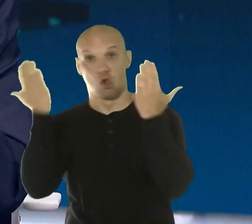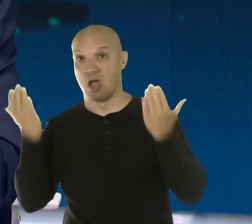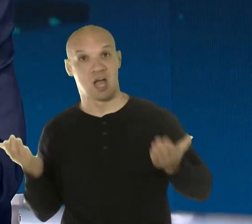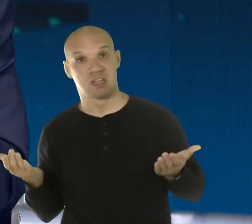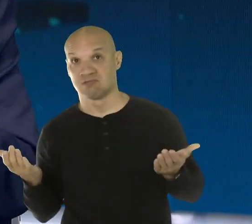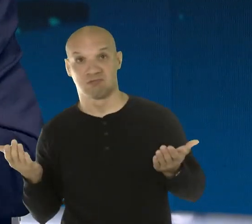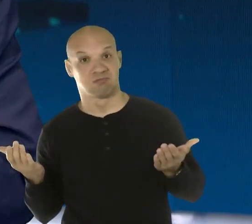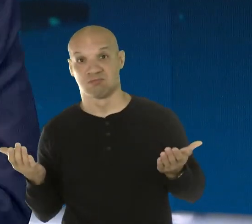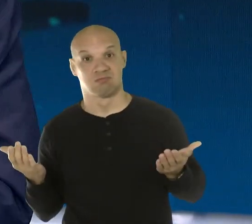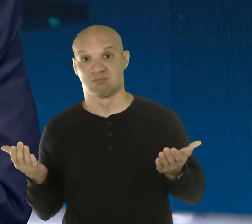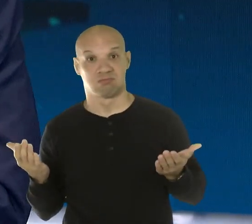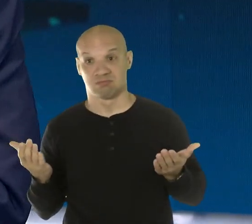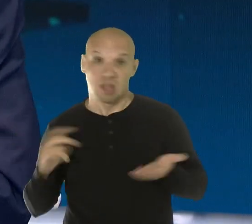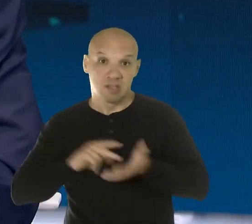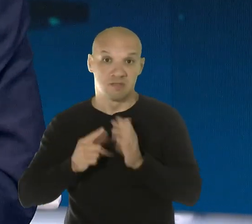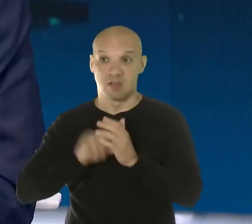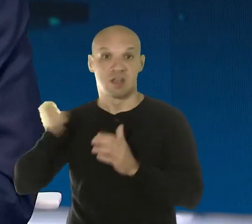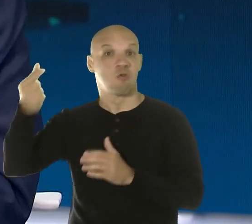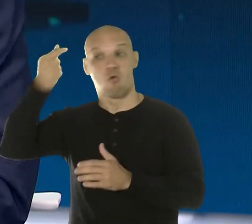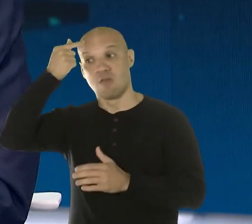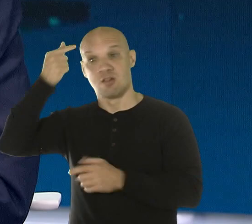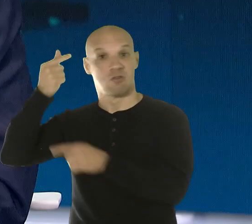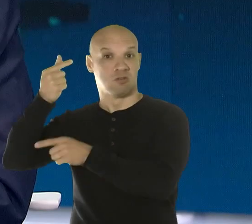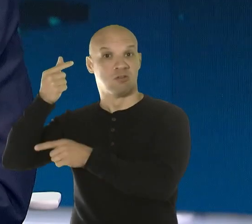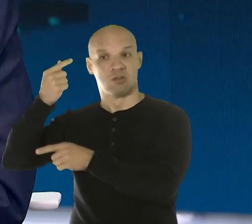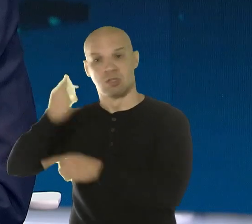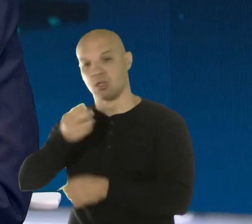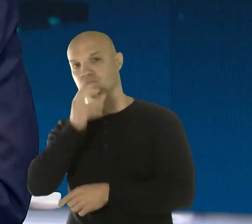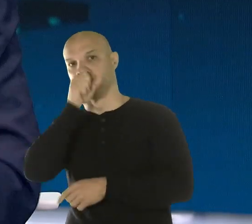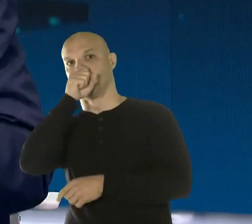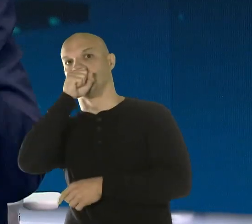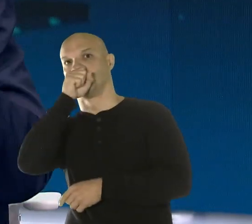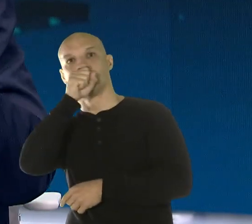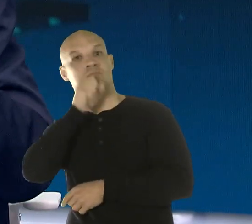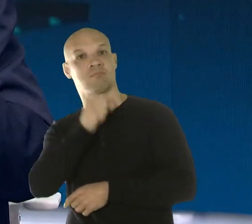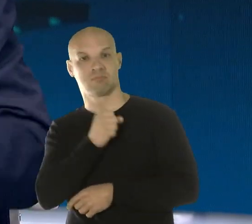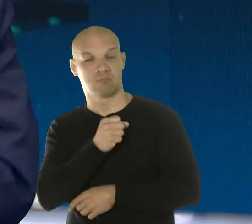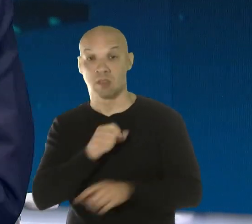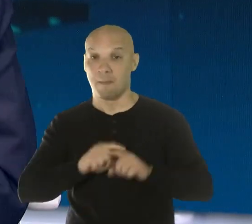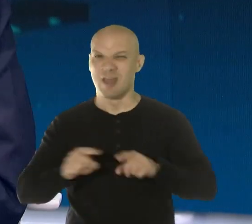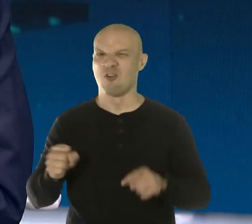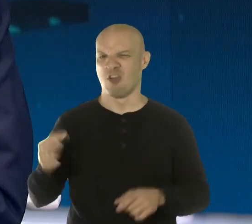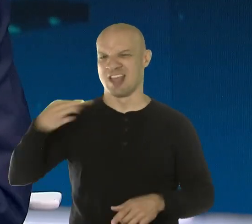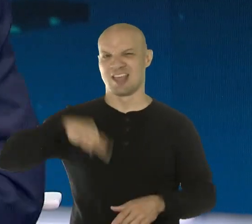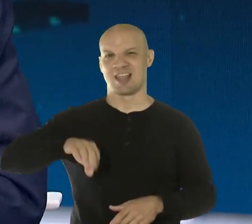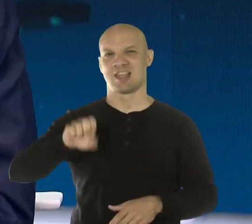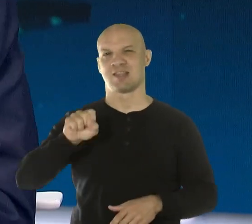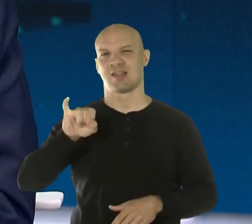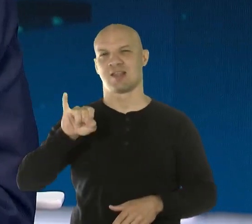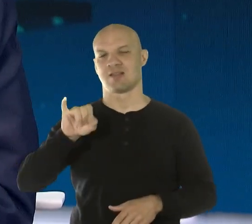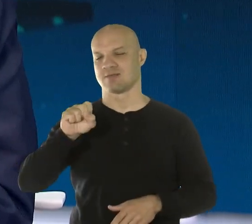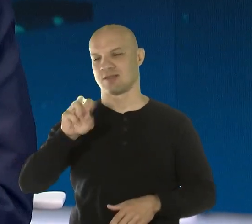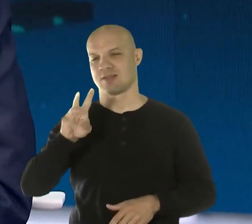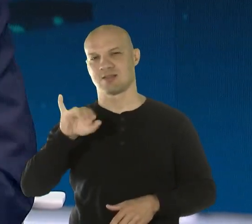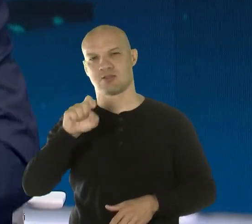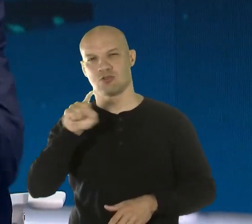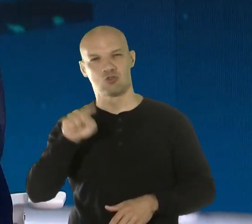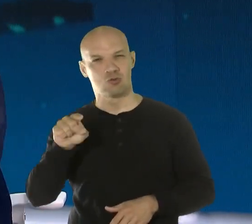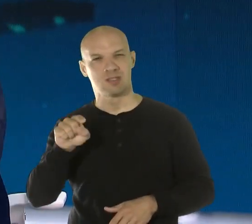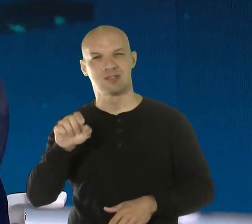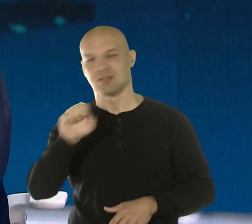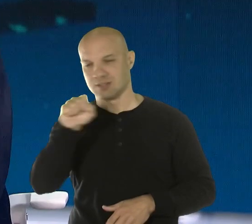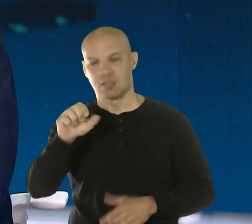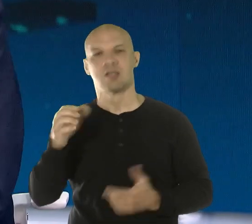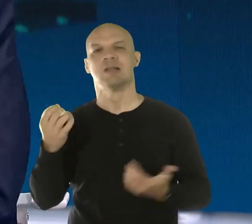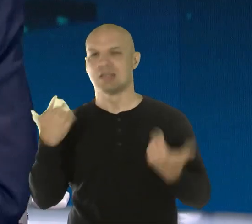hermetismo, ¿no? de parte del gobierno. Pero sí hay que también establecer que Credit Suisse ya hace un tiempo había hecho una serie de inversiones, especialmente en la era de